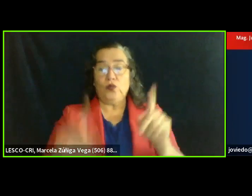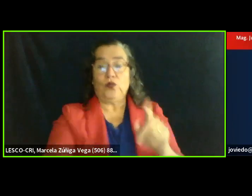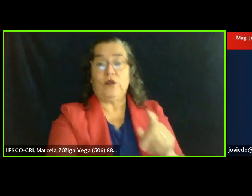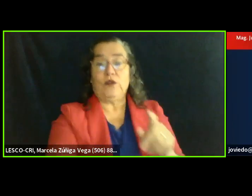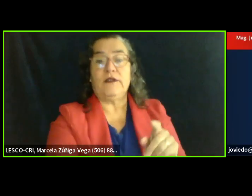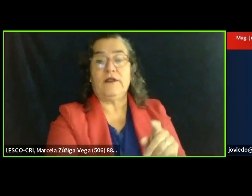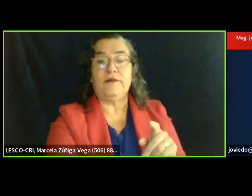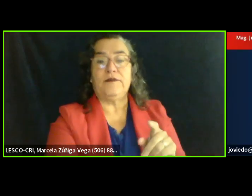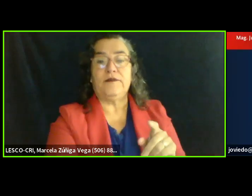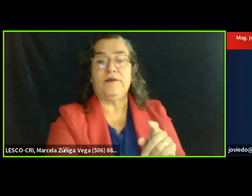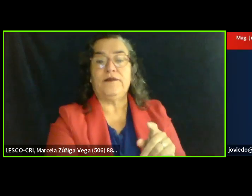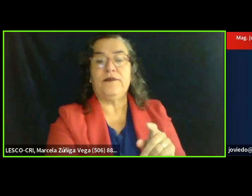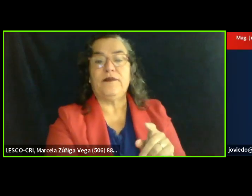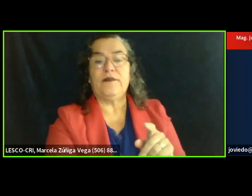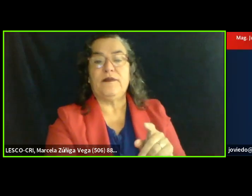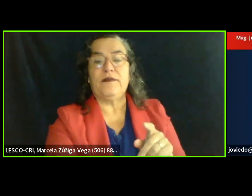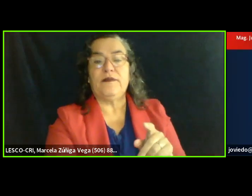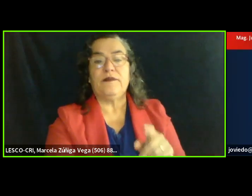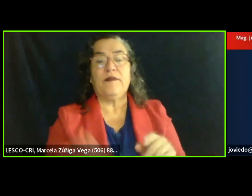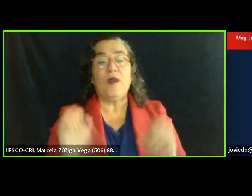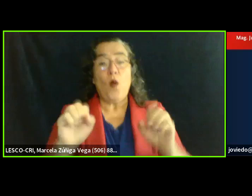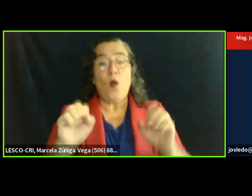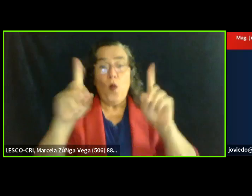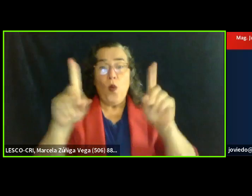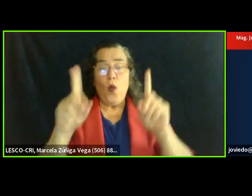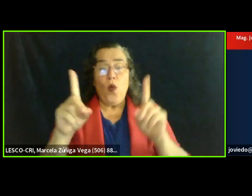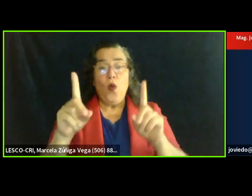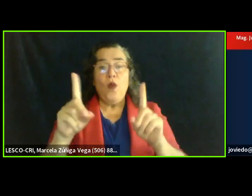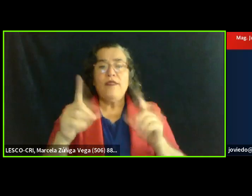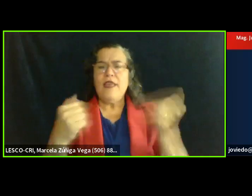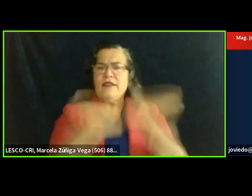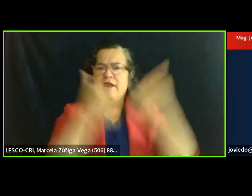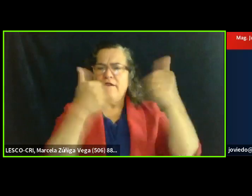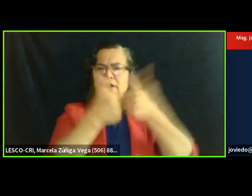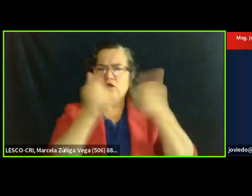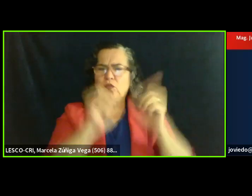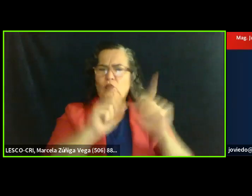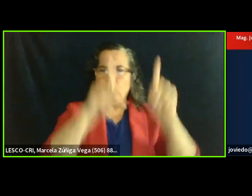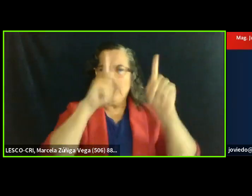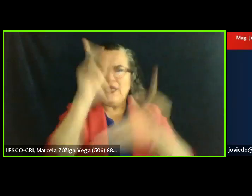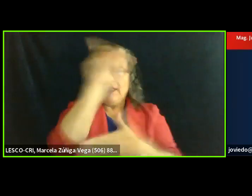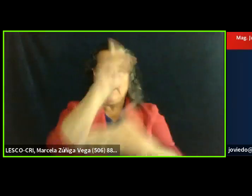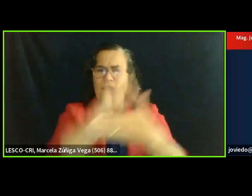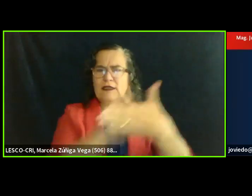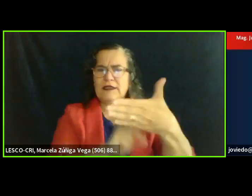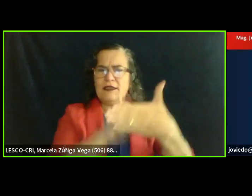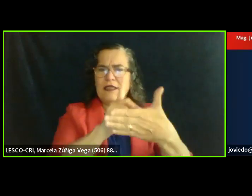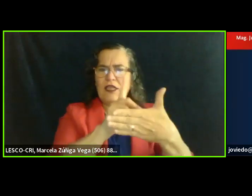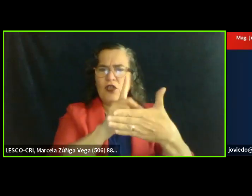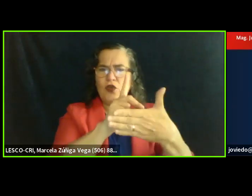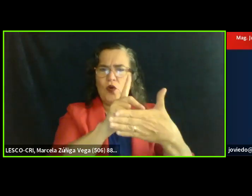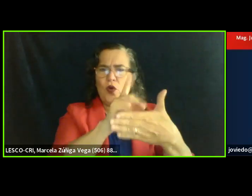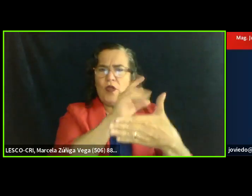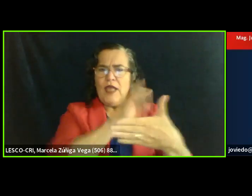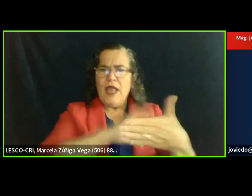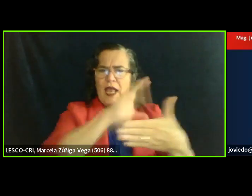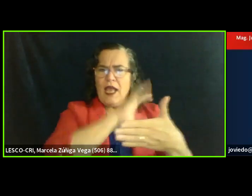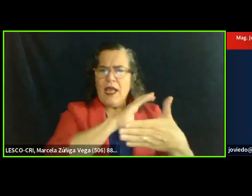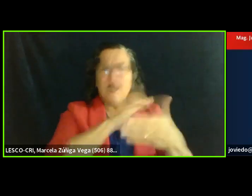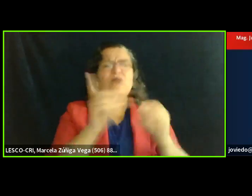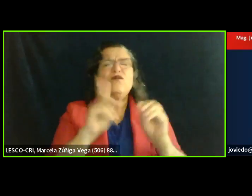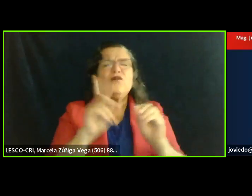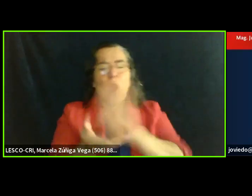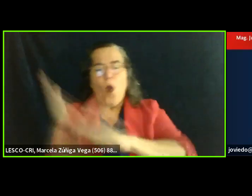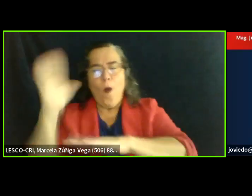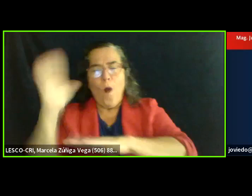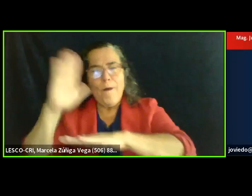Desafíos y oportunidades del diseño curricular en competencias profesionales. La conferencista será la doctora